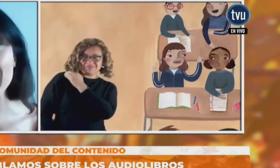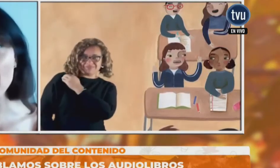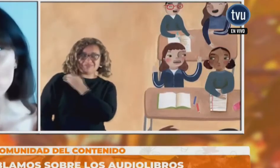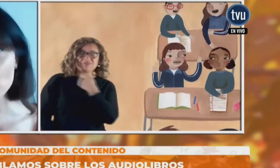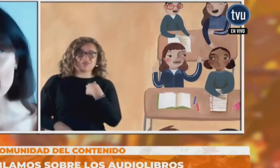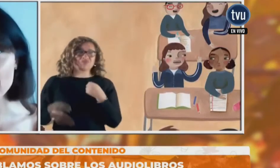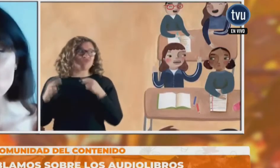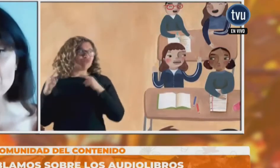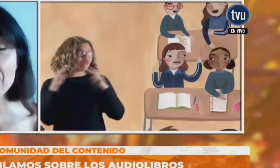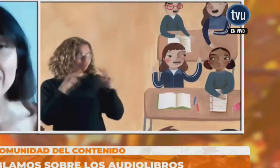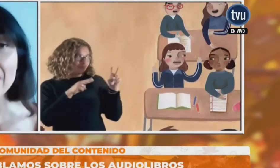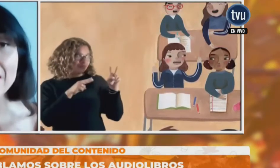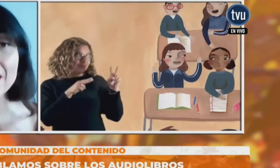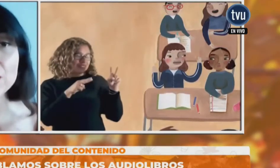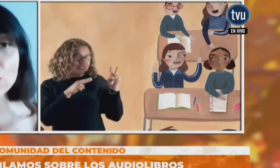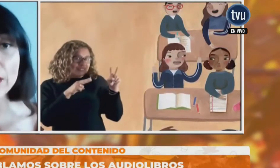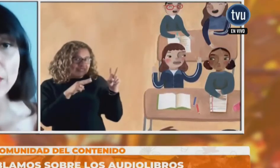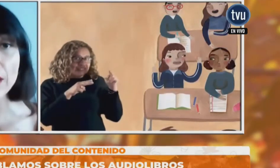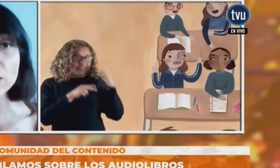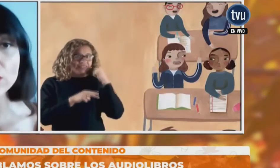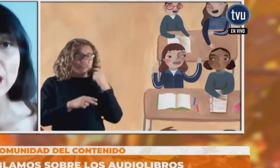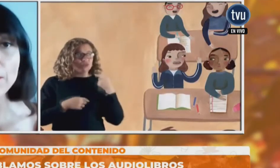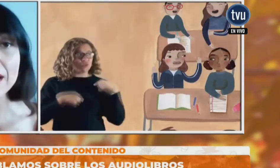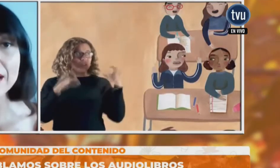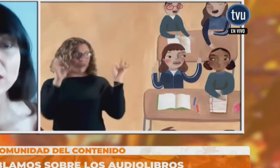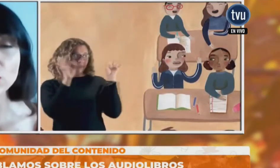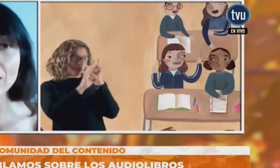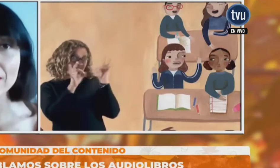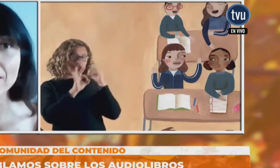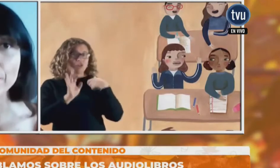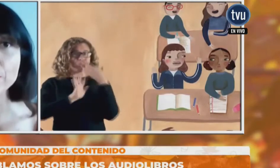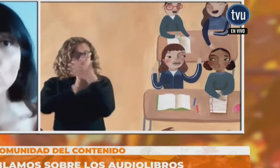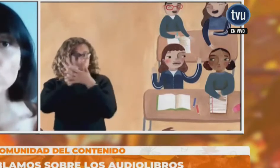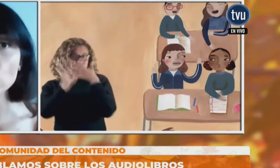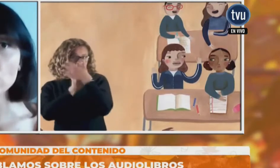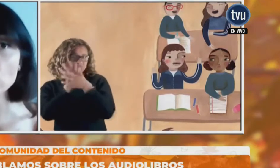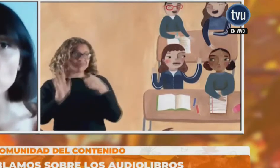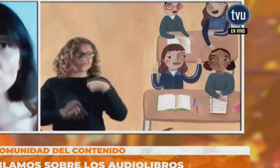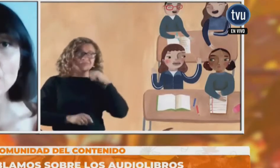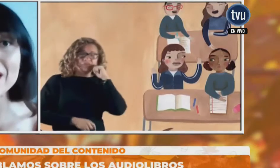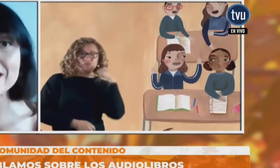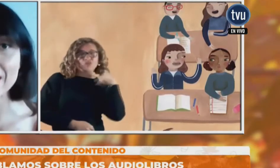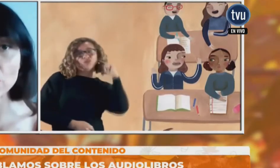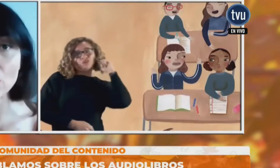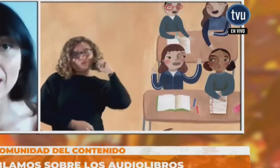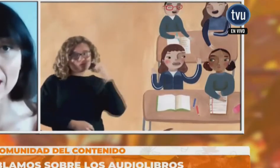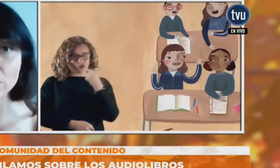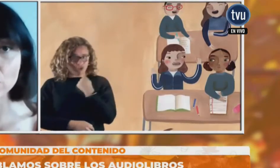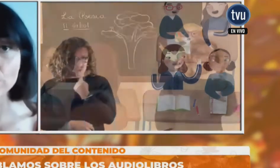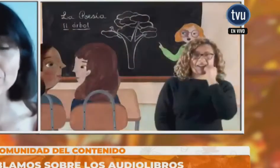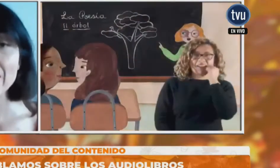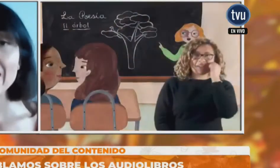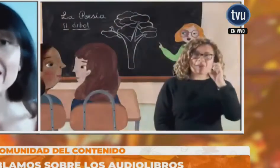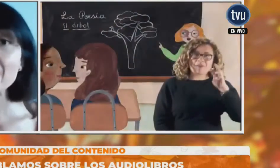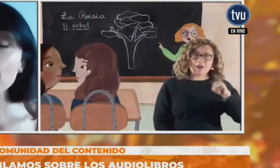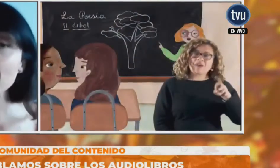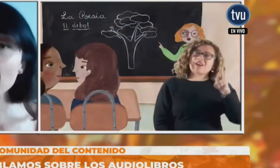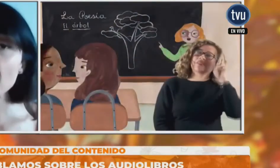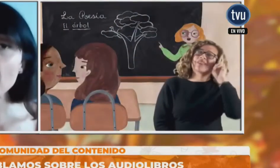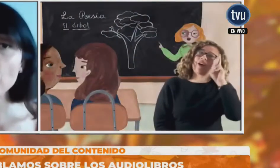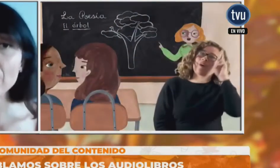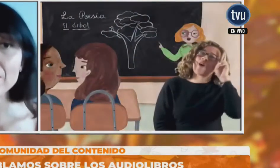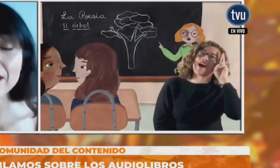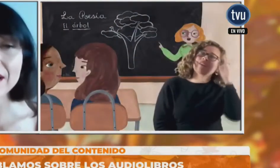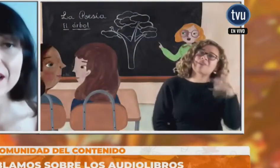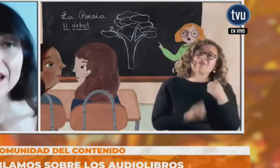de audiolibros, en la editorial Planeta Sostenible. Otro título se llama Secreto Encanto. Y también ahí